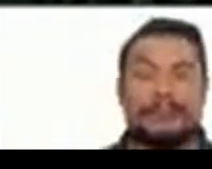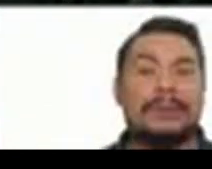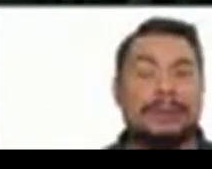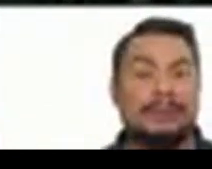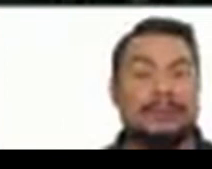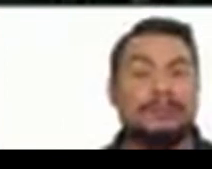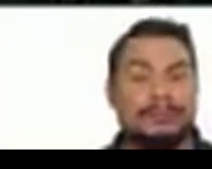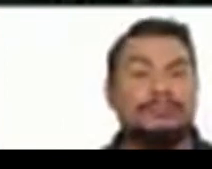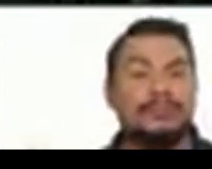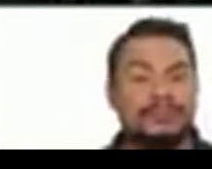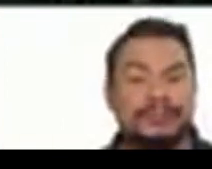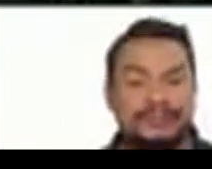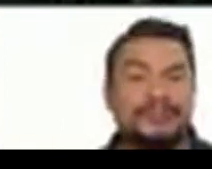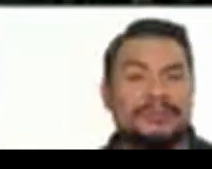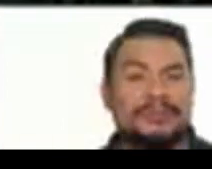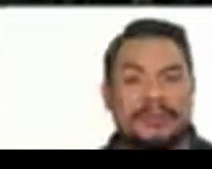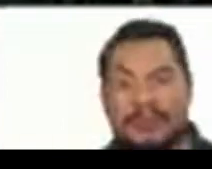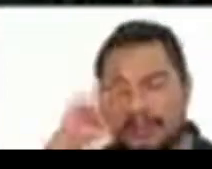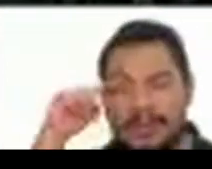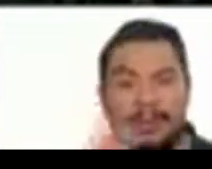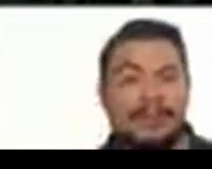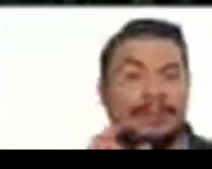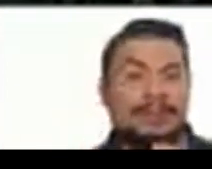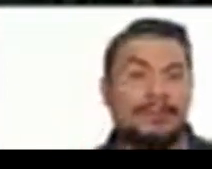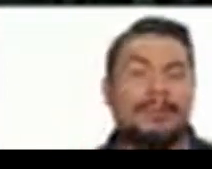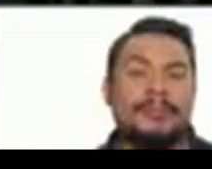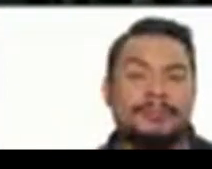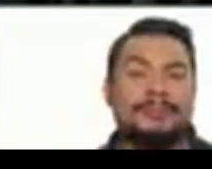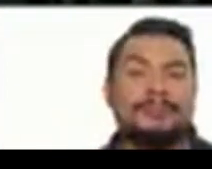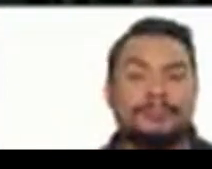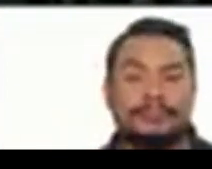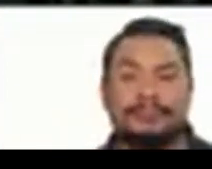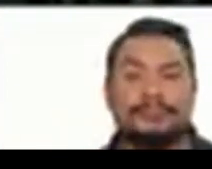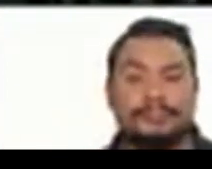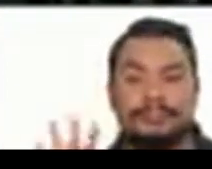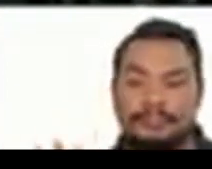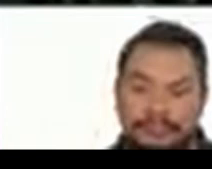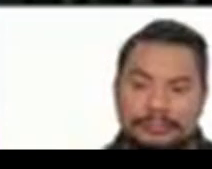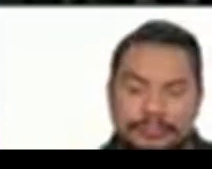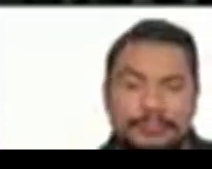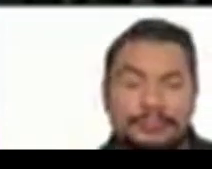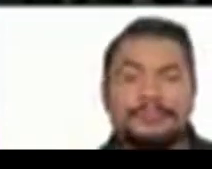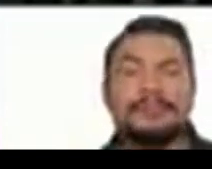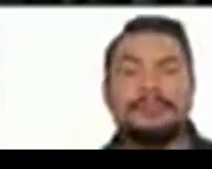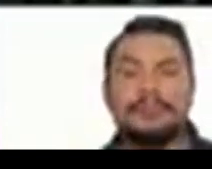histórico que vive Perú y Ecuador, me refiero a